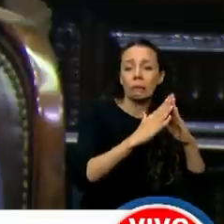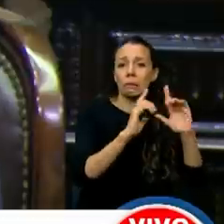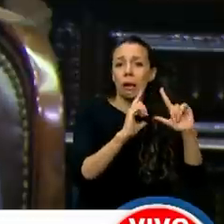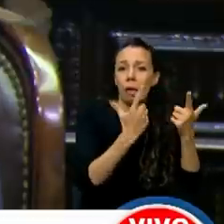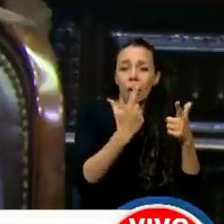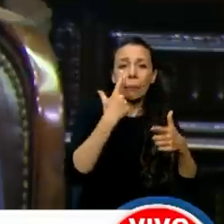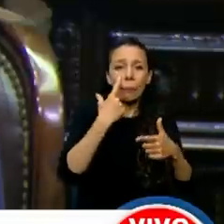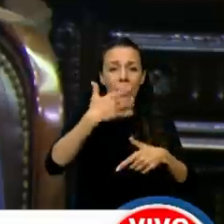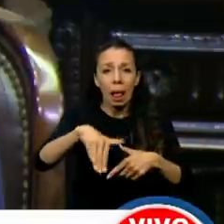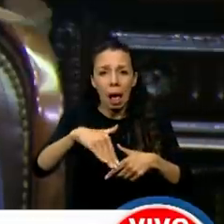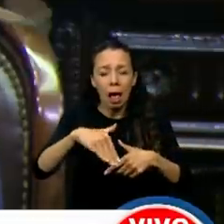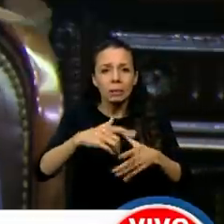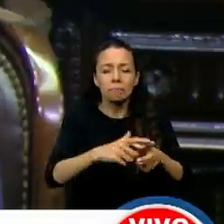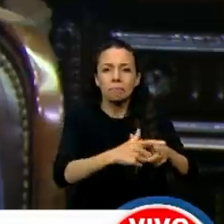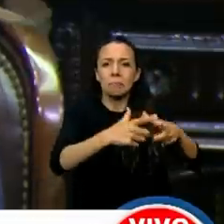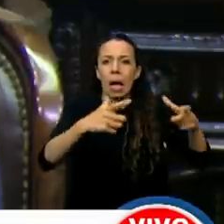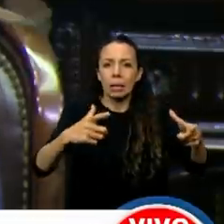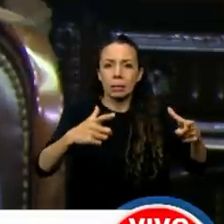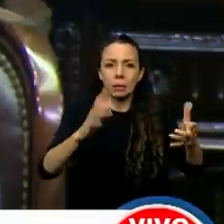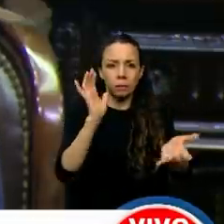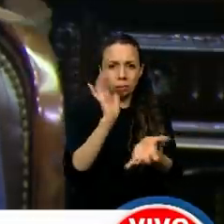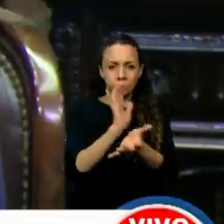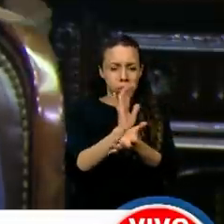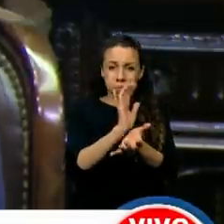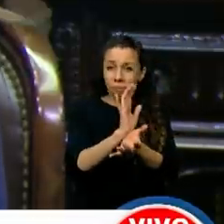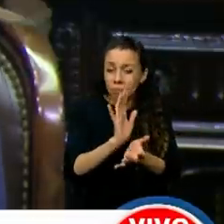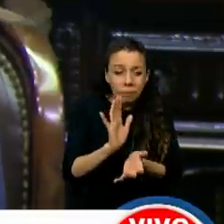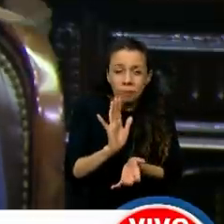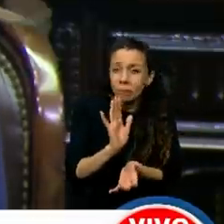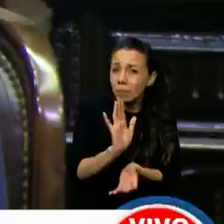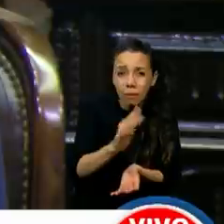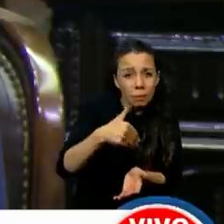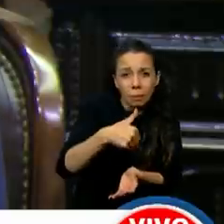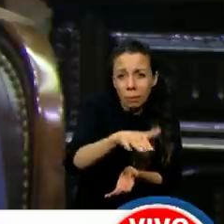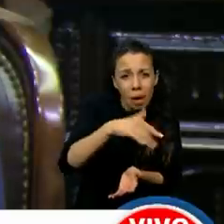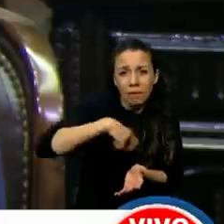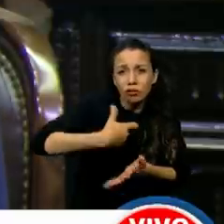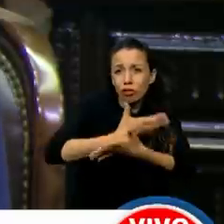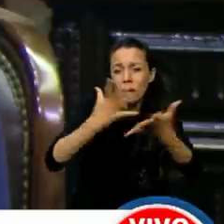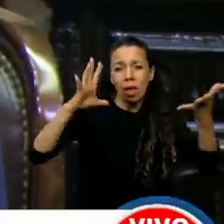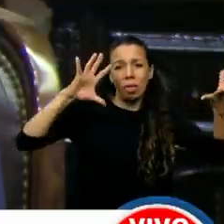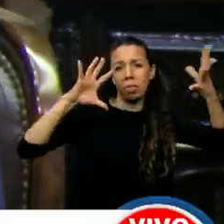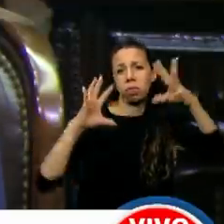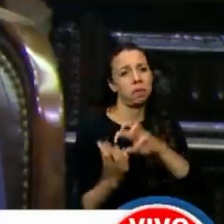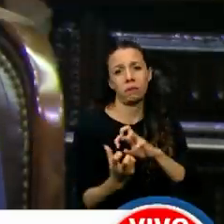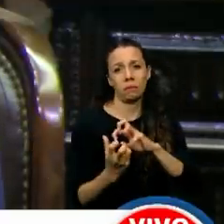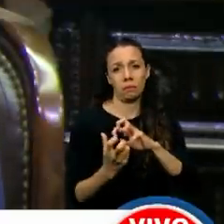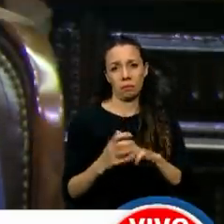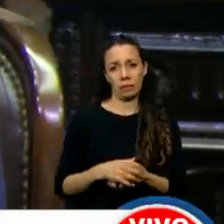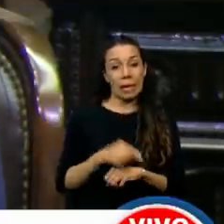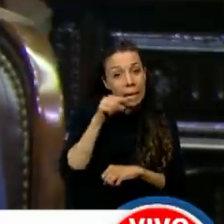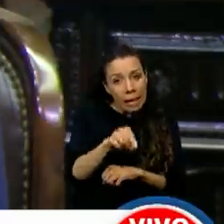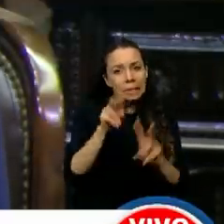vamos a estar en la puerta de una catástrofe social en nuestra argentina y eso es lo que hay que hablar